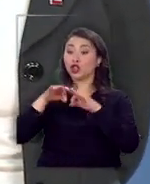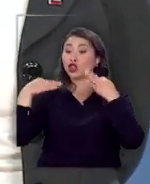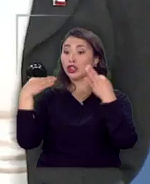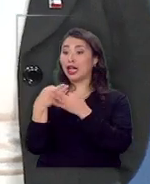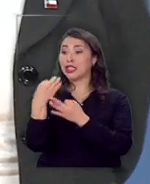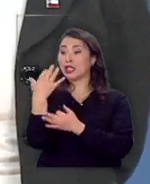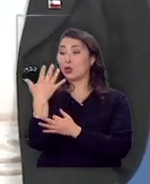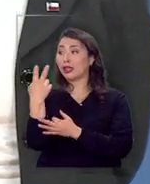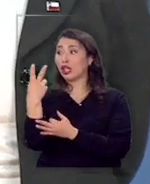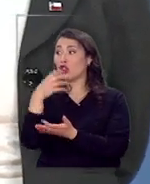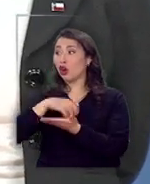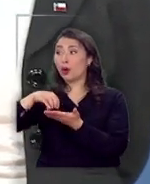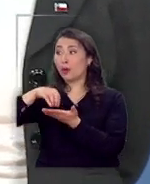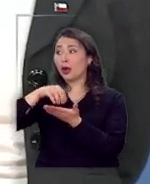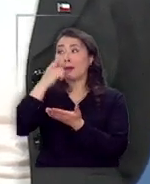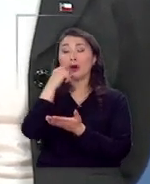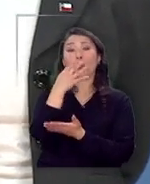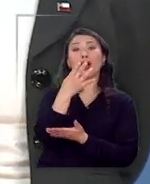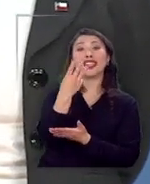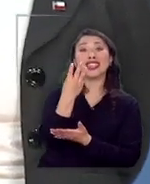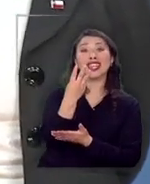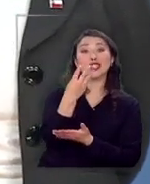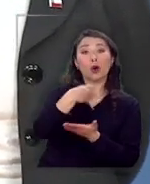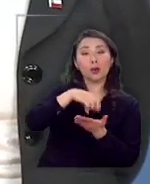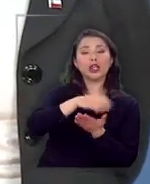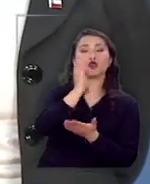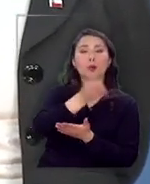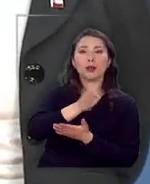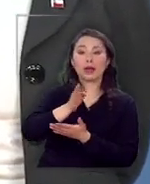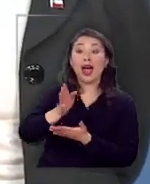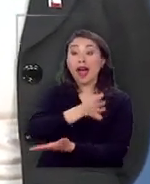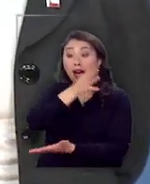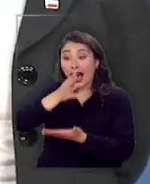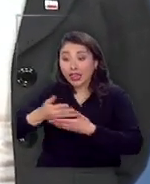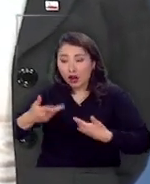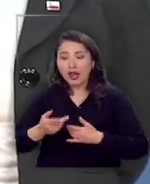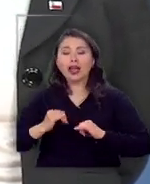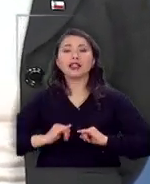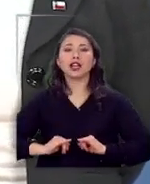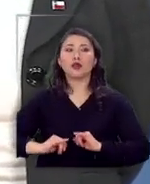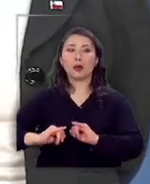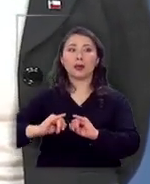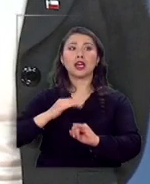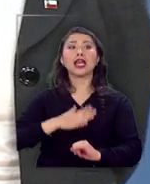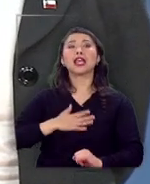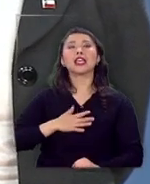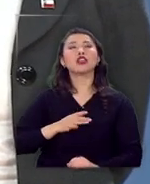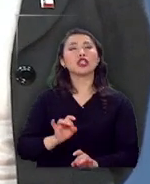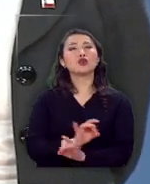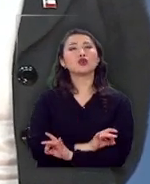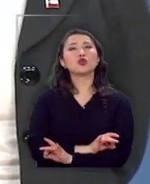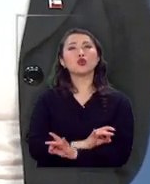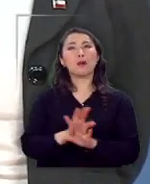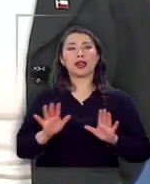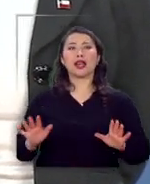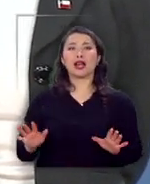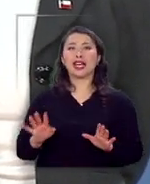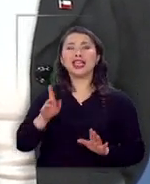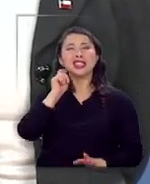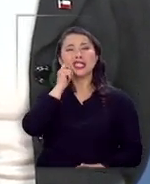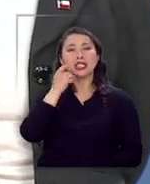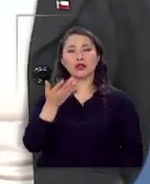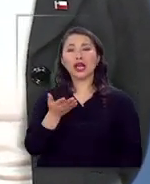de la región metropolitana esa es la información que tenemos hasta el momento quiero ser bastante clara de que eso